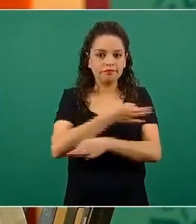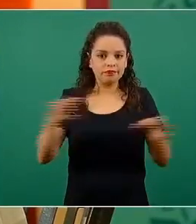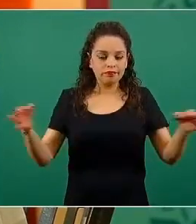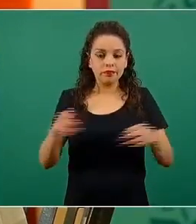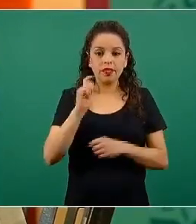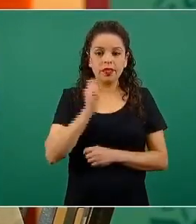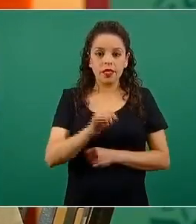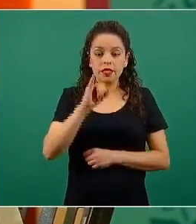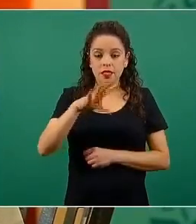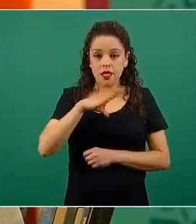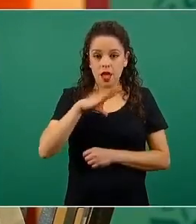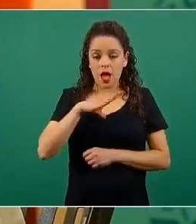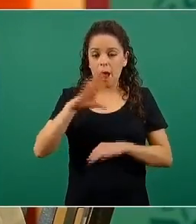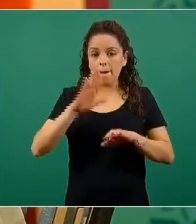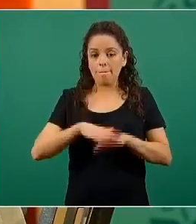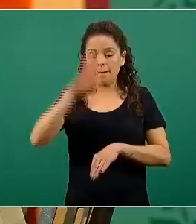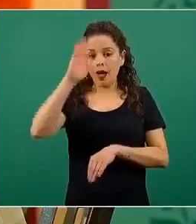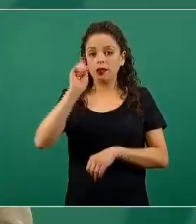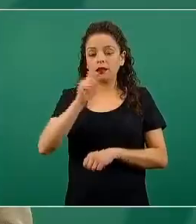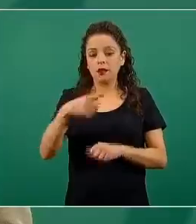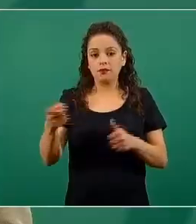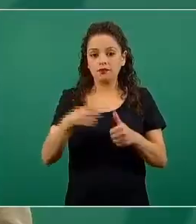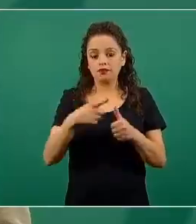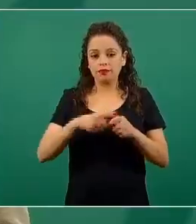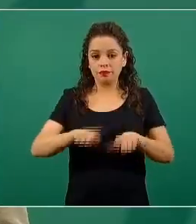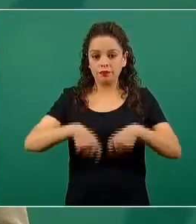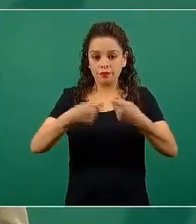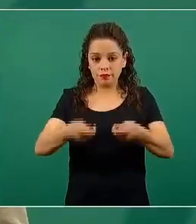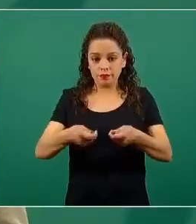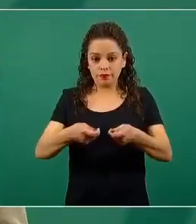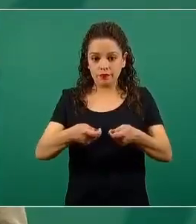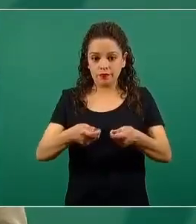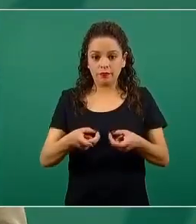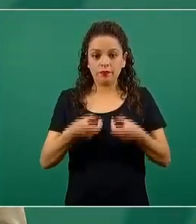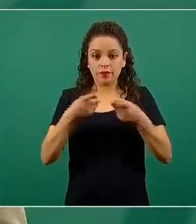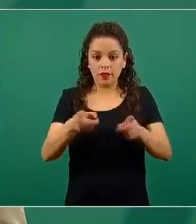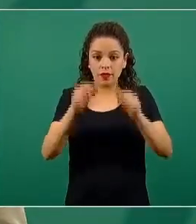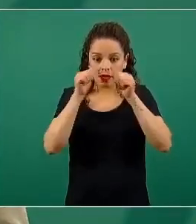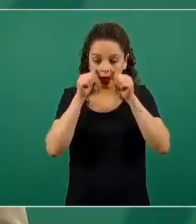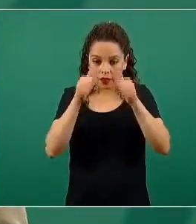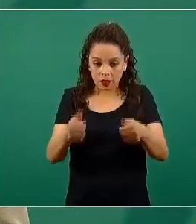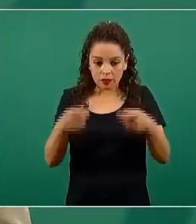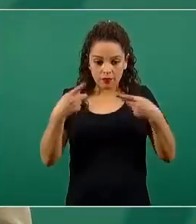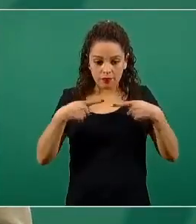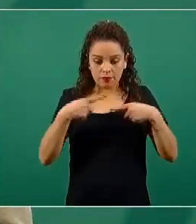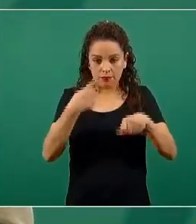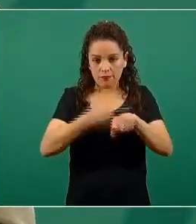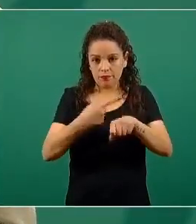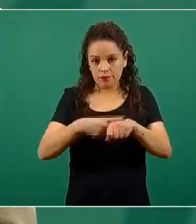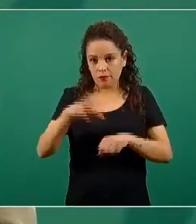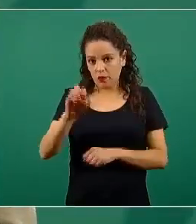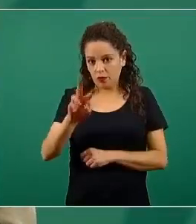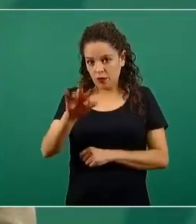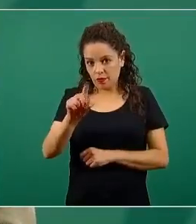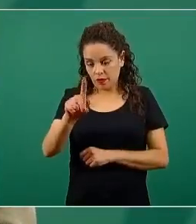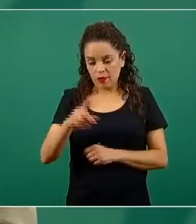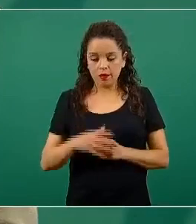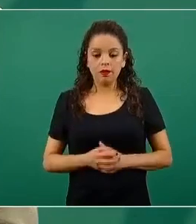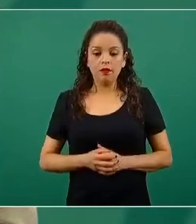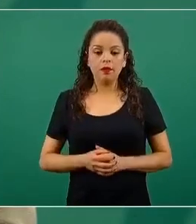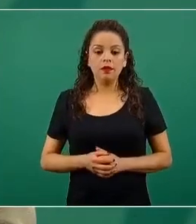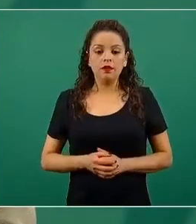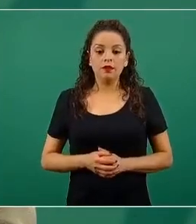una mayor prioridad para el personal que está claramente atendiendo mayor pacientes COVID. ¿Qué tanto